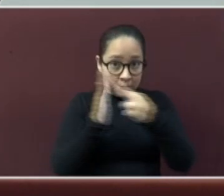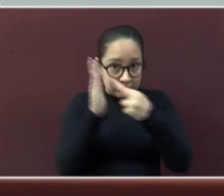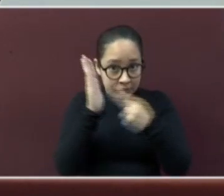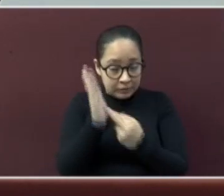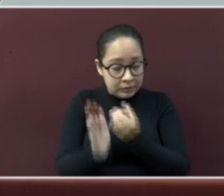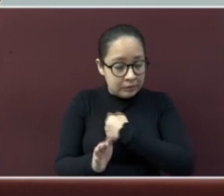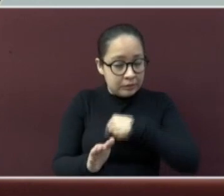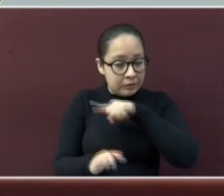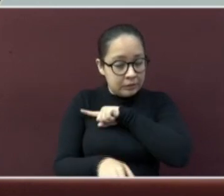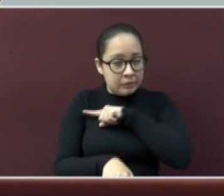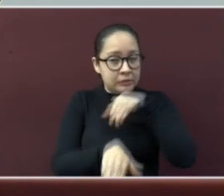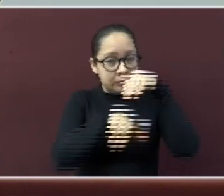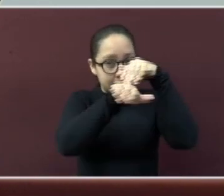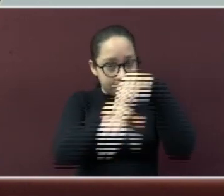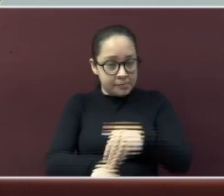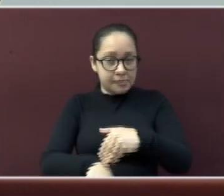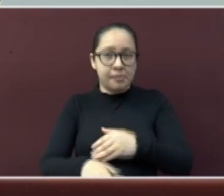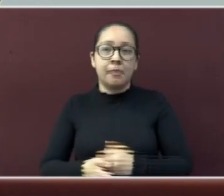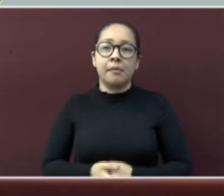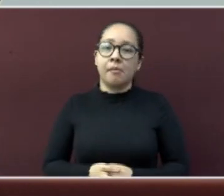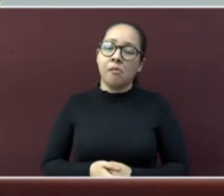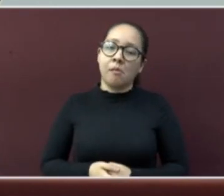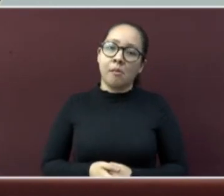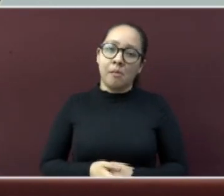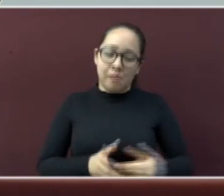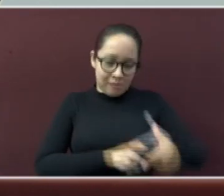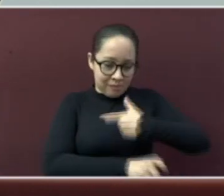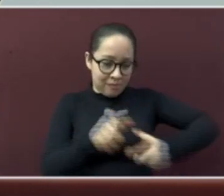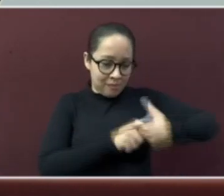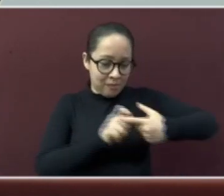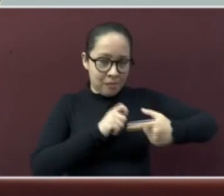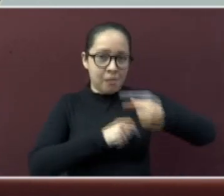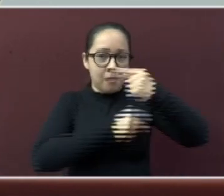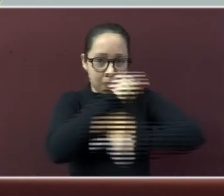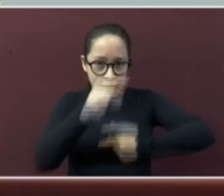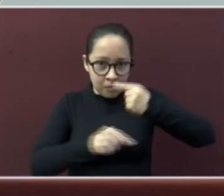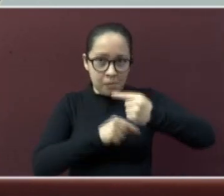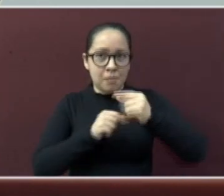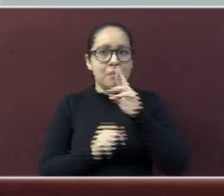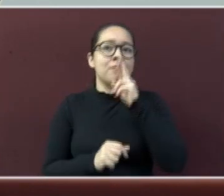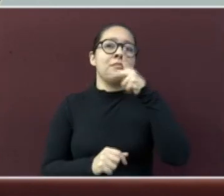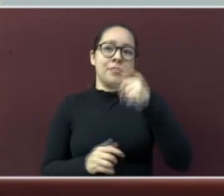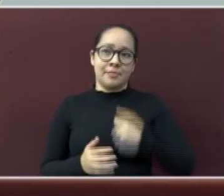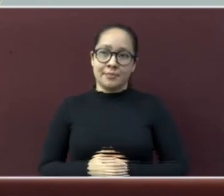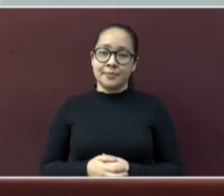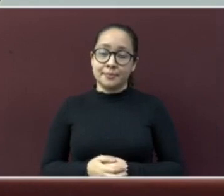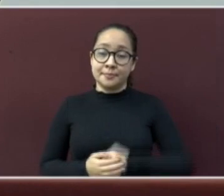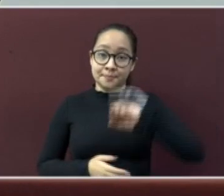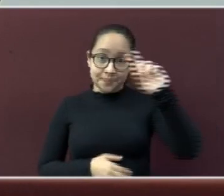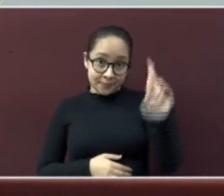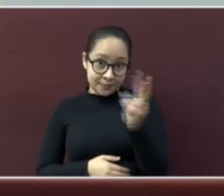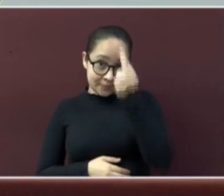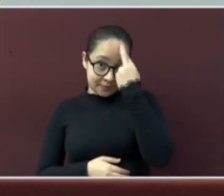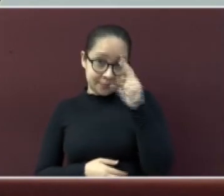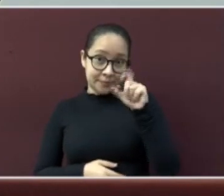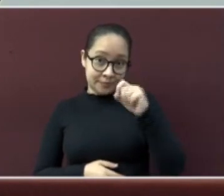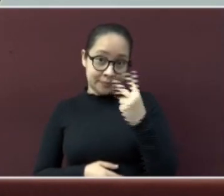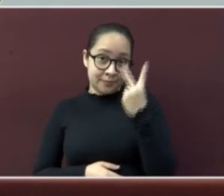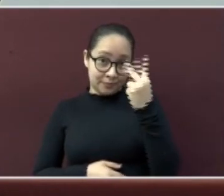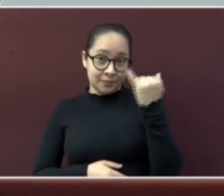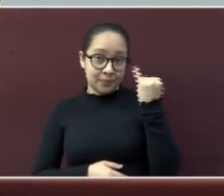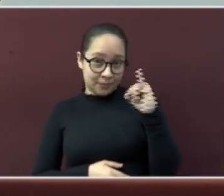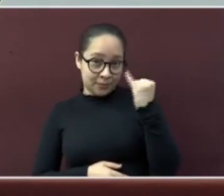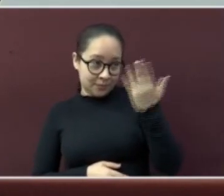normalidad y por supuesto la reactivación económica recuerden que el 22 de junio de este año